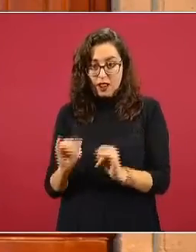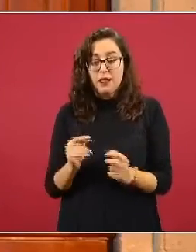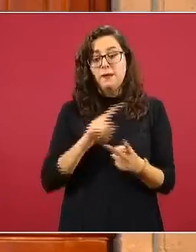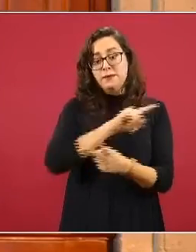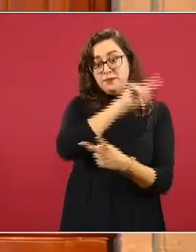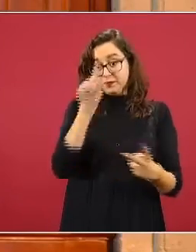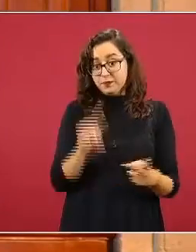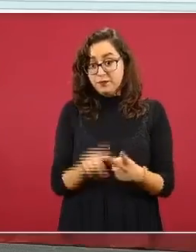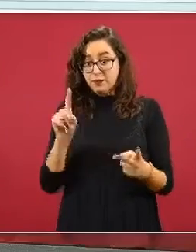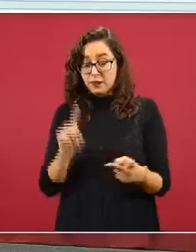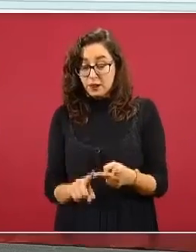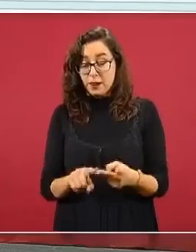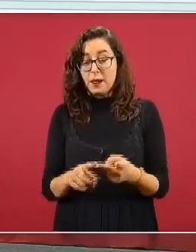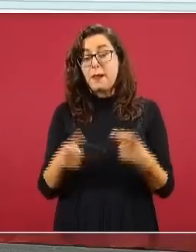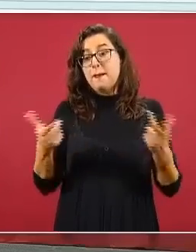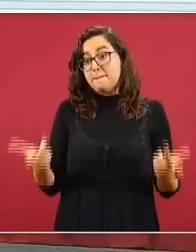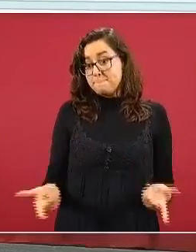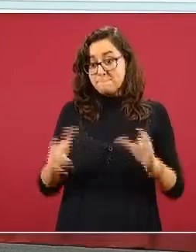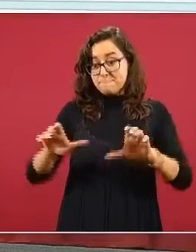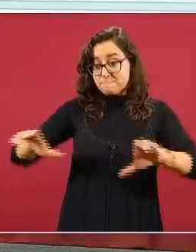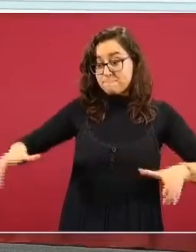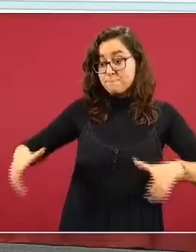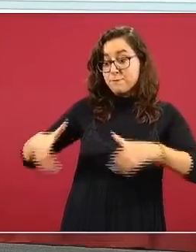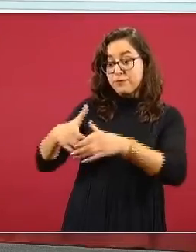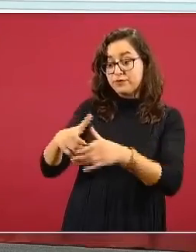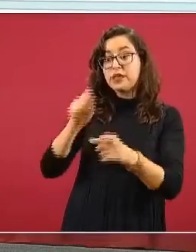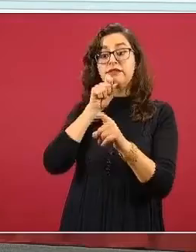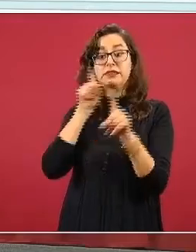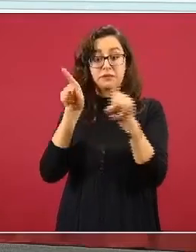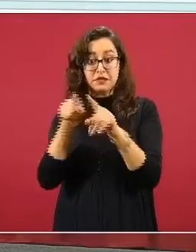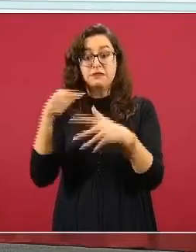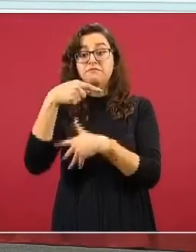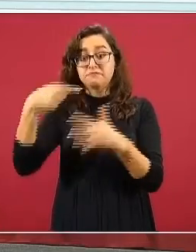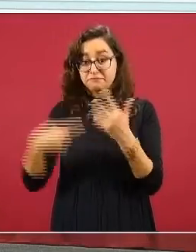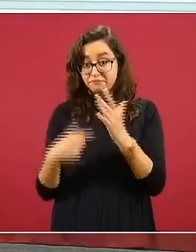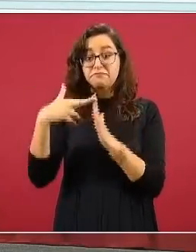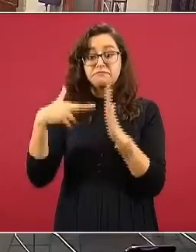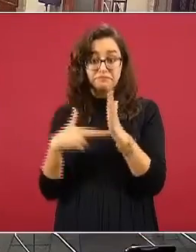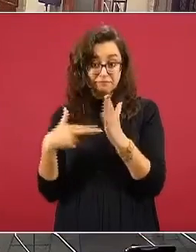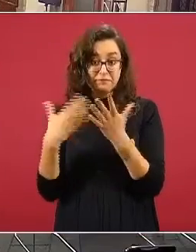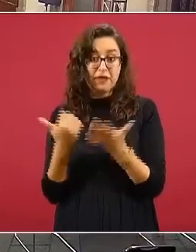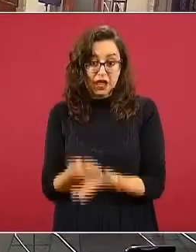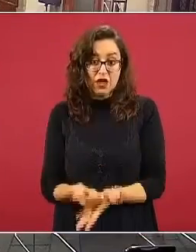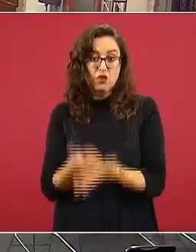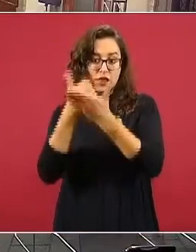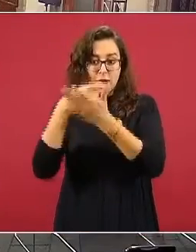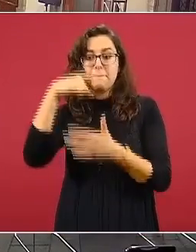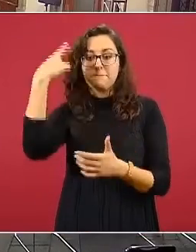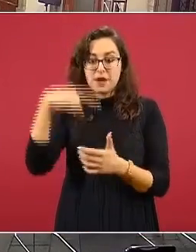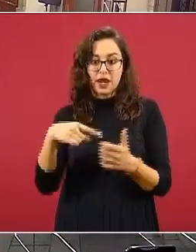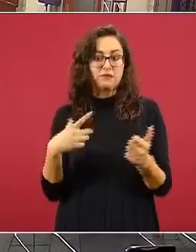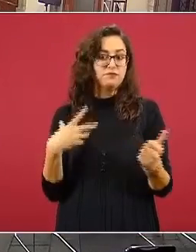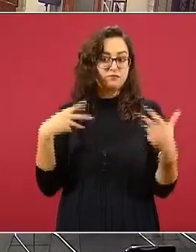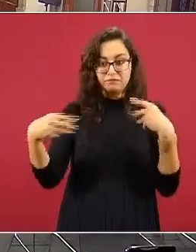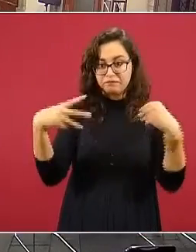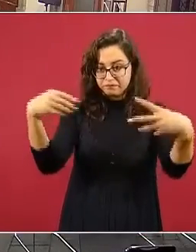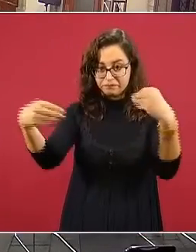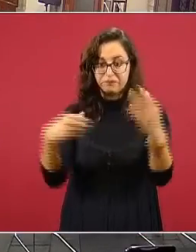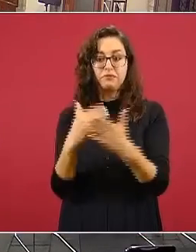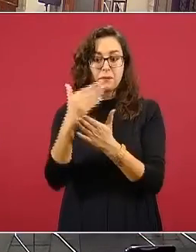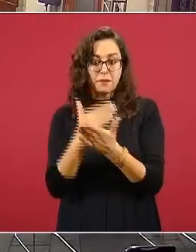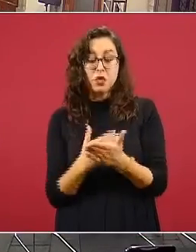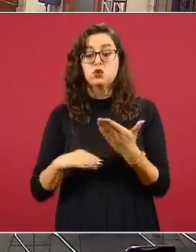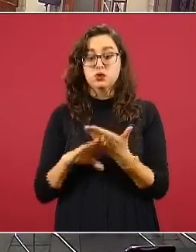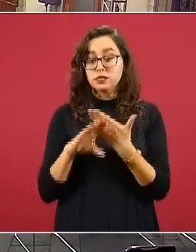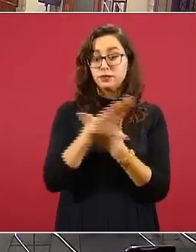las acatamos, van a permitir disminuir esta movilidad, esta congregación en los espacios públicos, tanto abiertos como